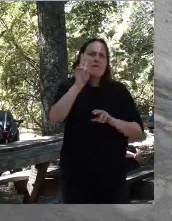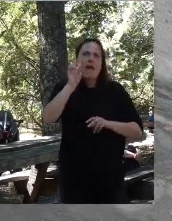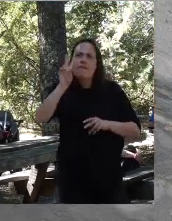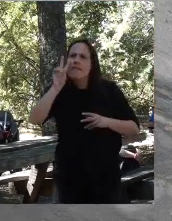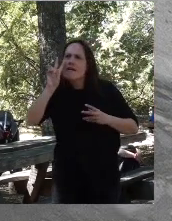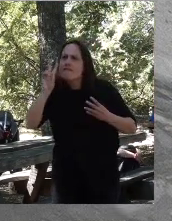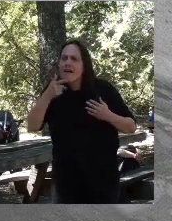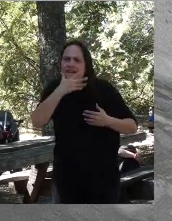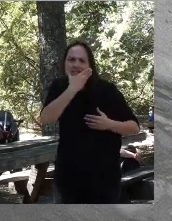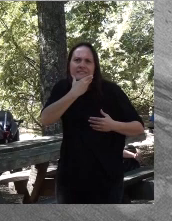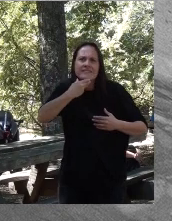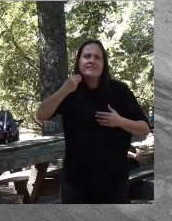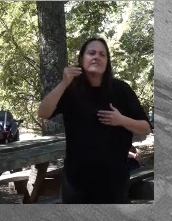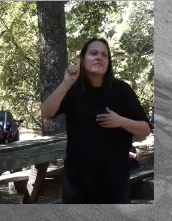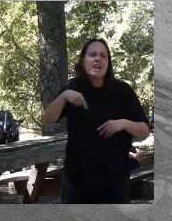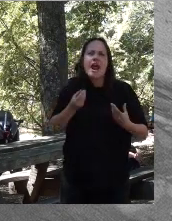tan hermosos.